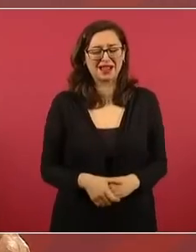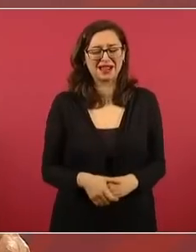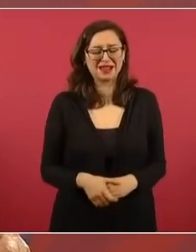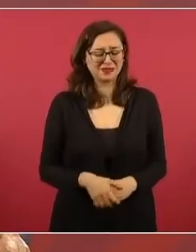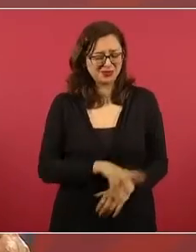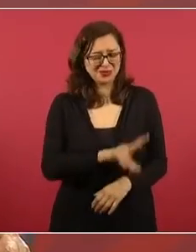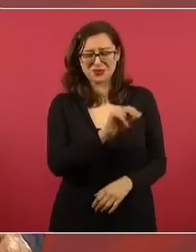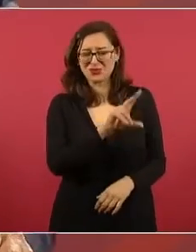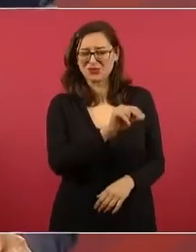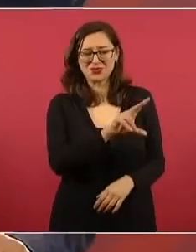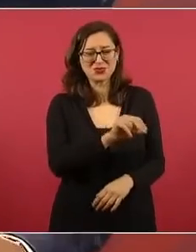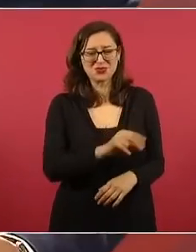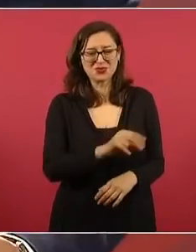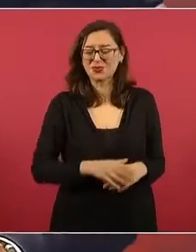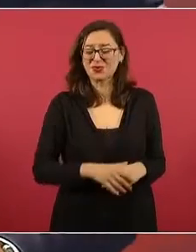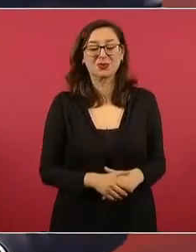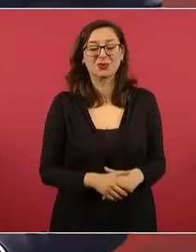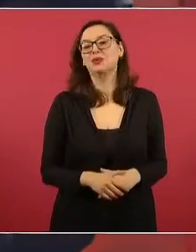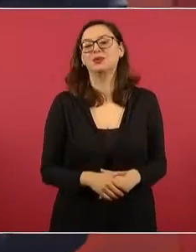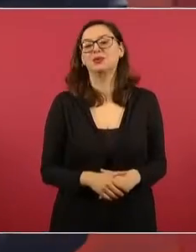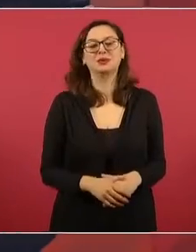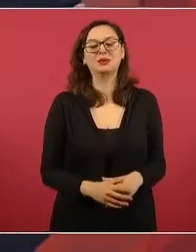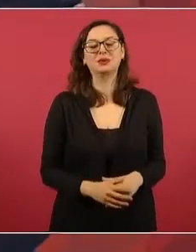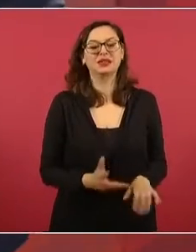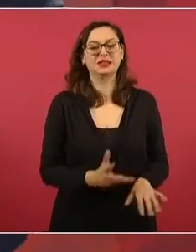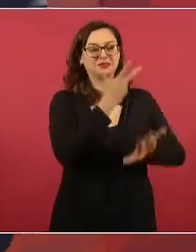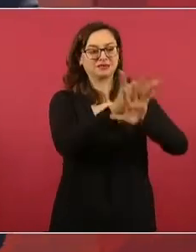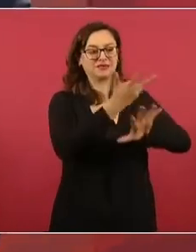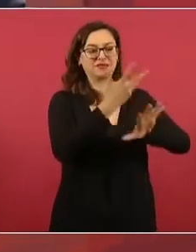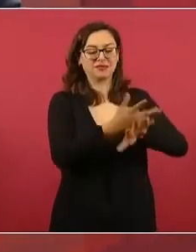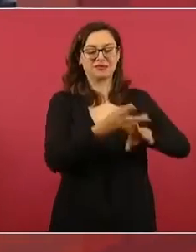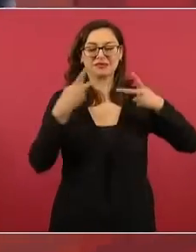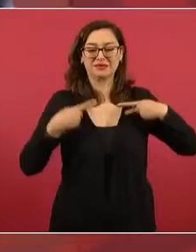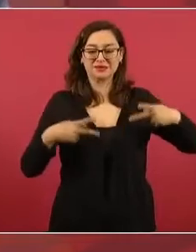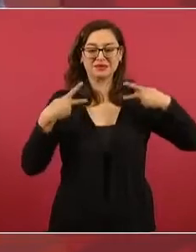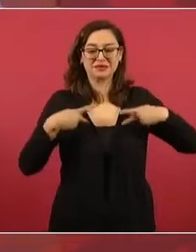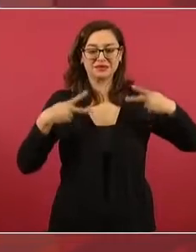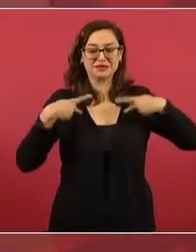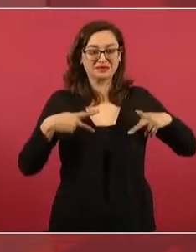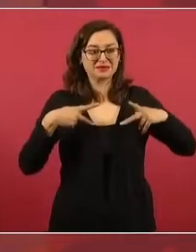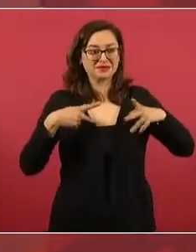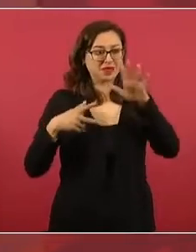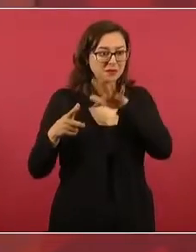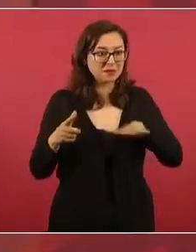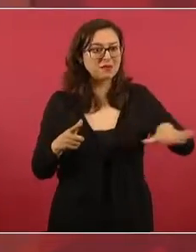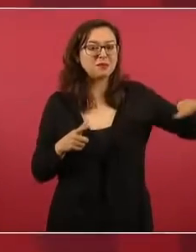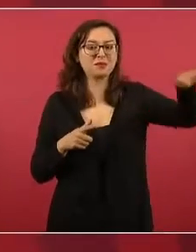porque el pueblo estadounidense, los ciudadanos estadounidenses,